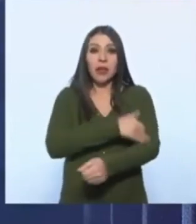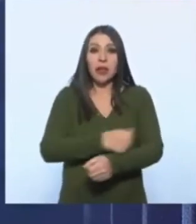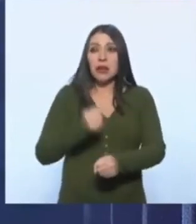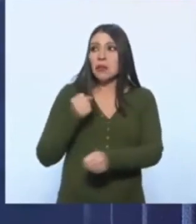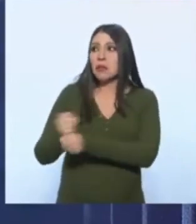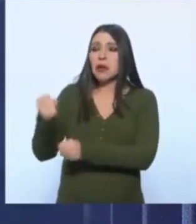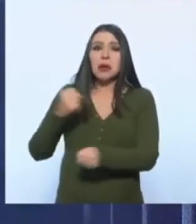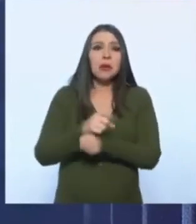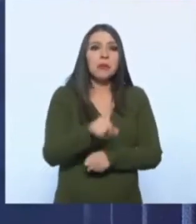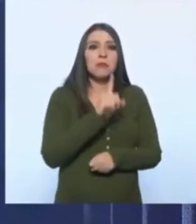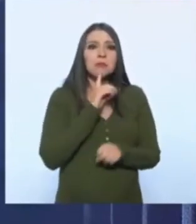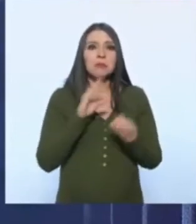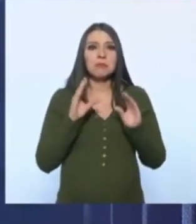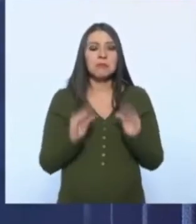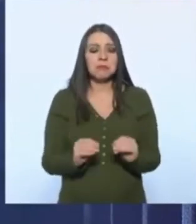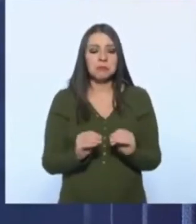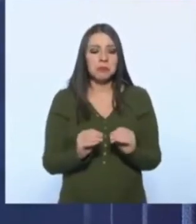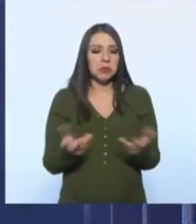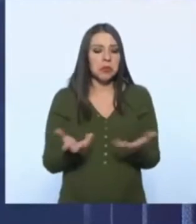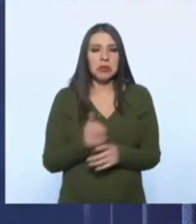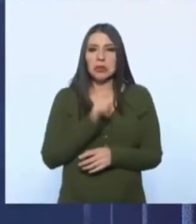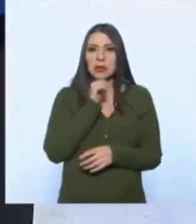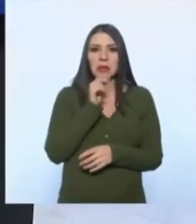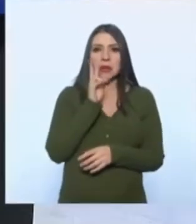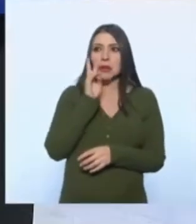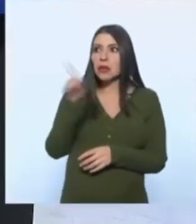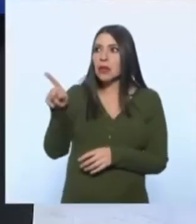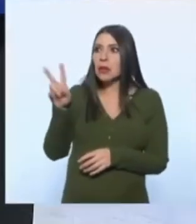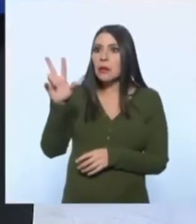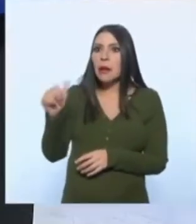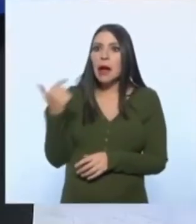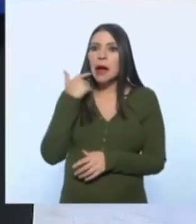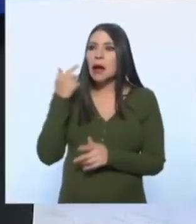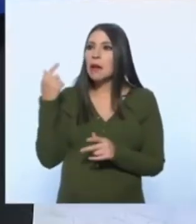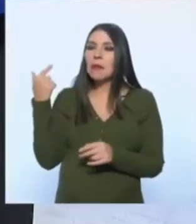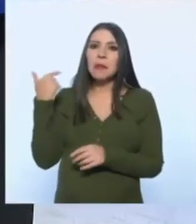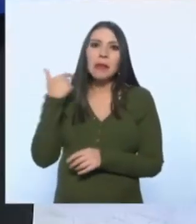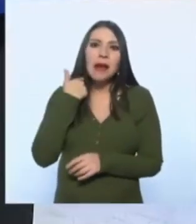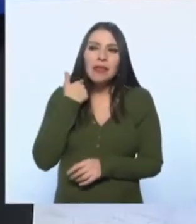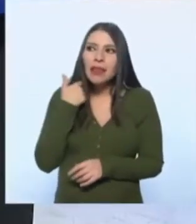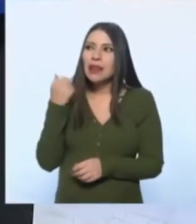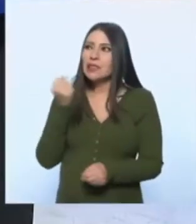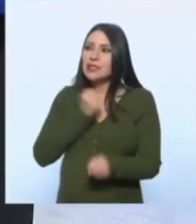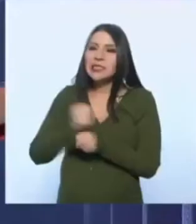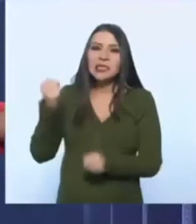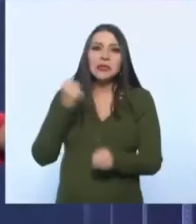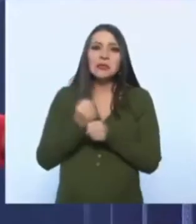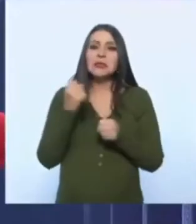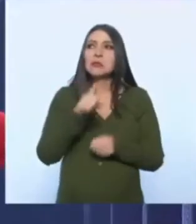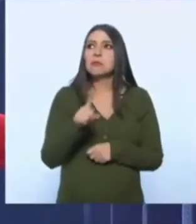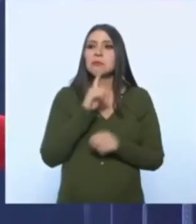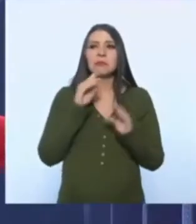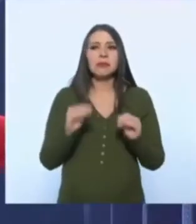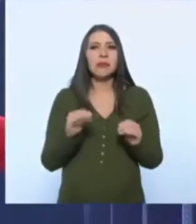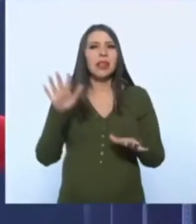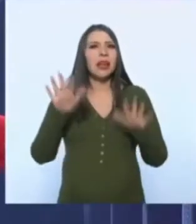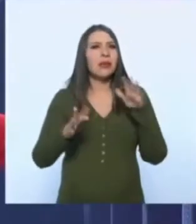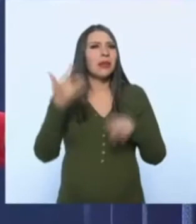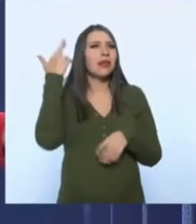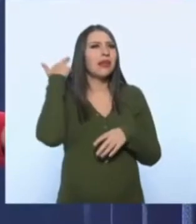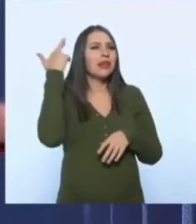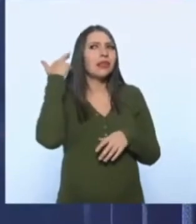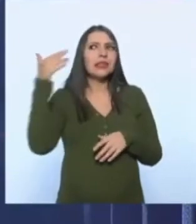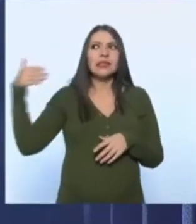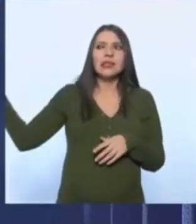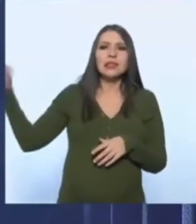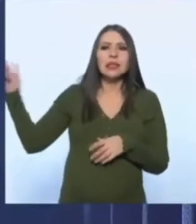no dices nada. Y así muchos hombres y muchas mujeres han crecido y por eso es que se escuchan gritos en el departamento de a